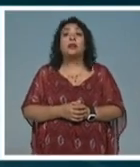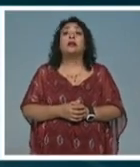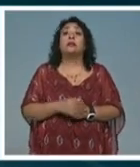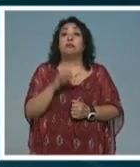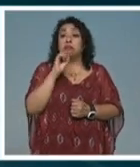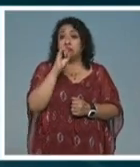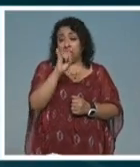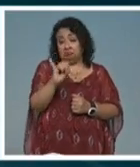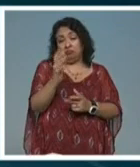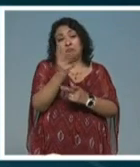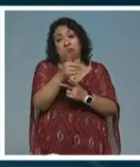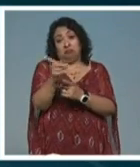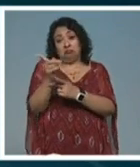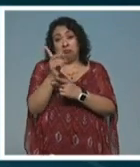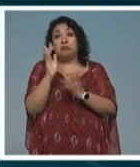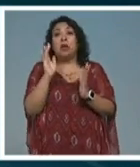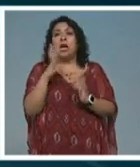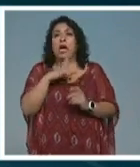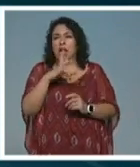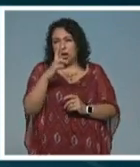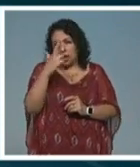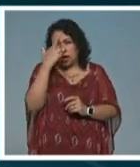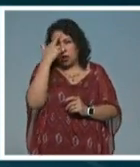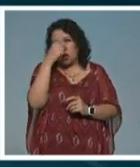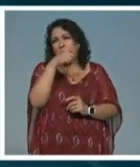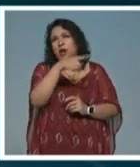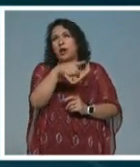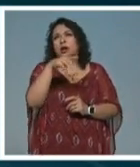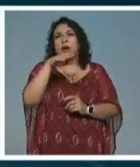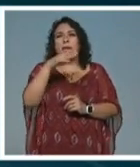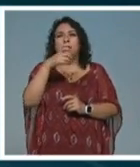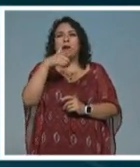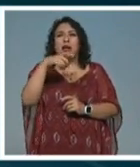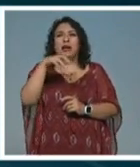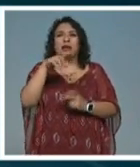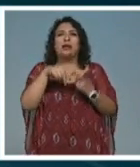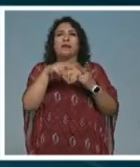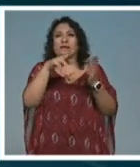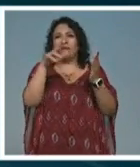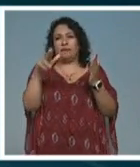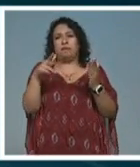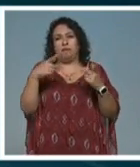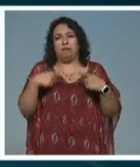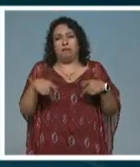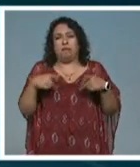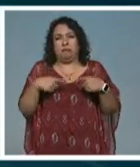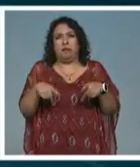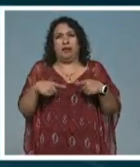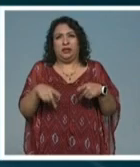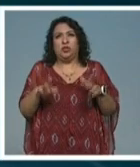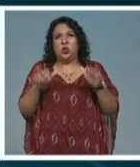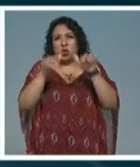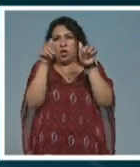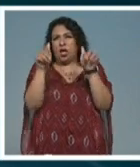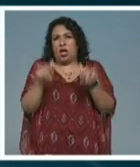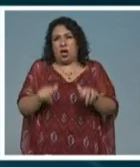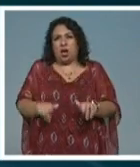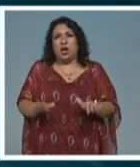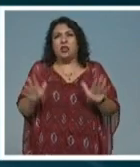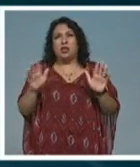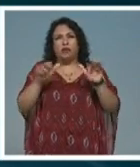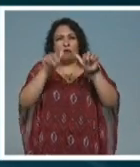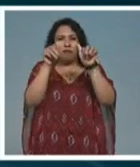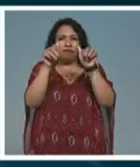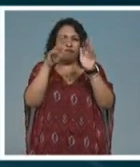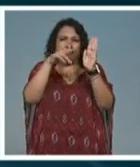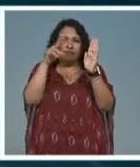Sí, me van a decir que les recuerda a Margaret King, quien fue retratada, una artista que pintaba